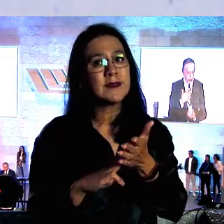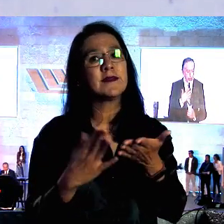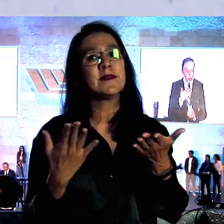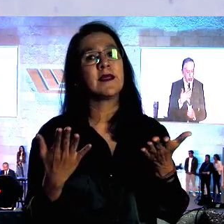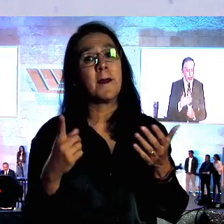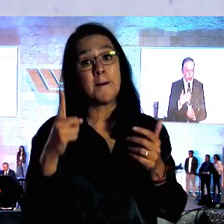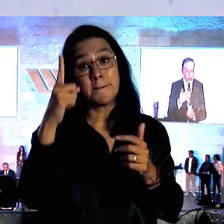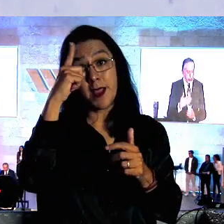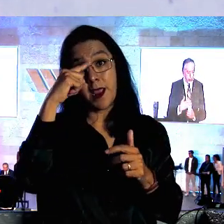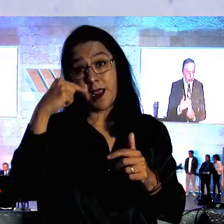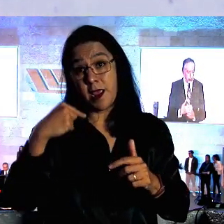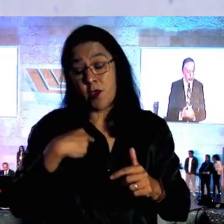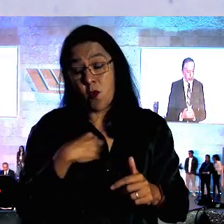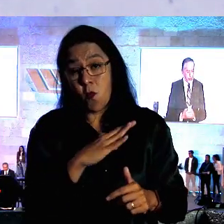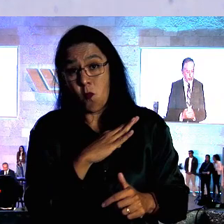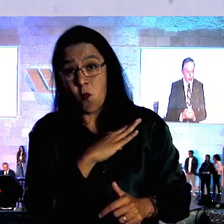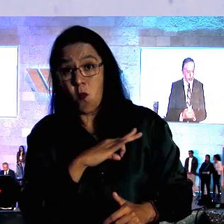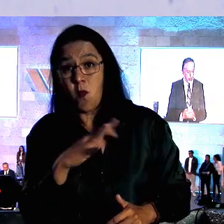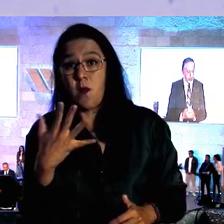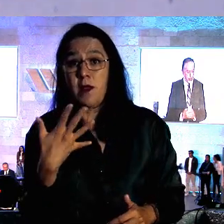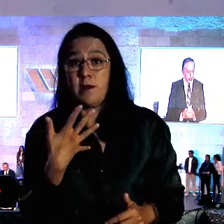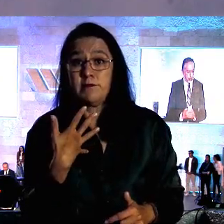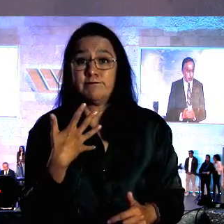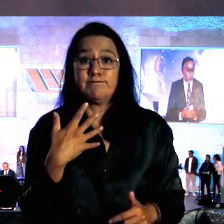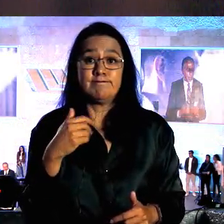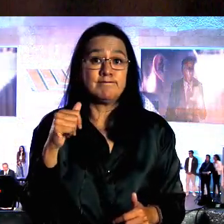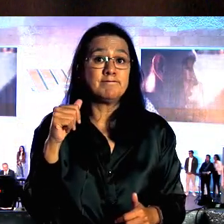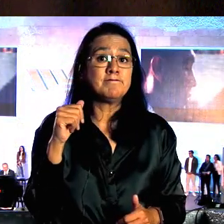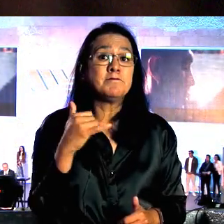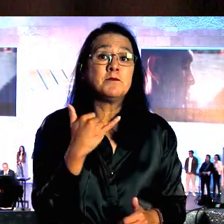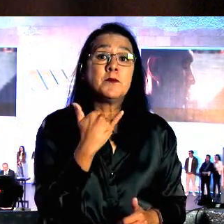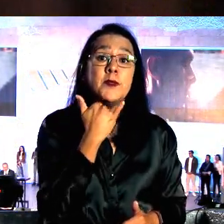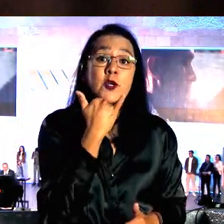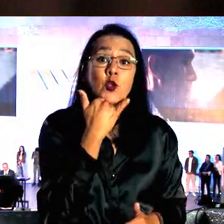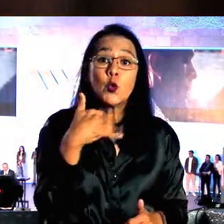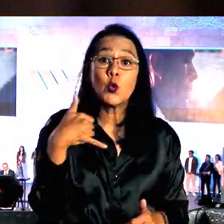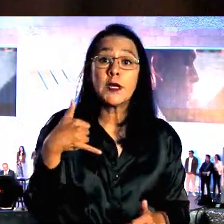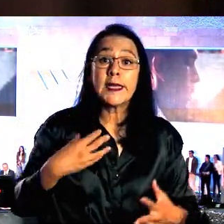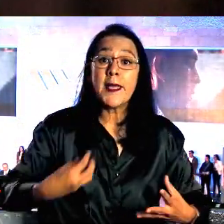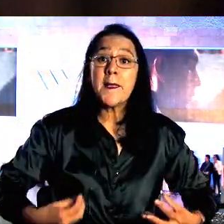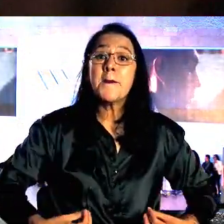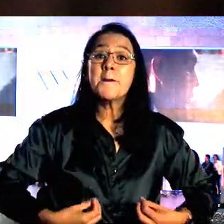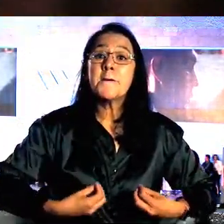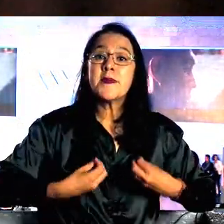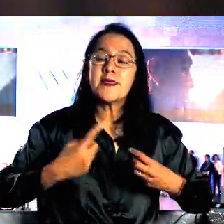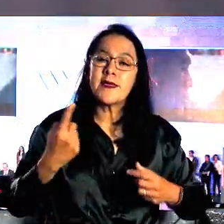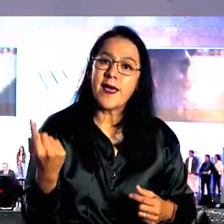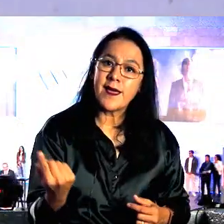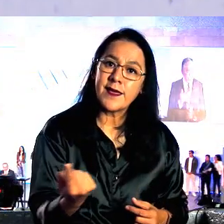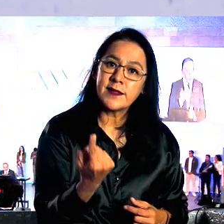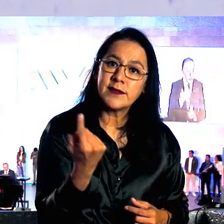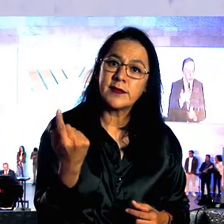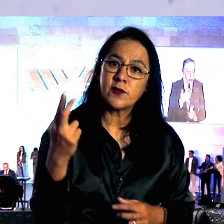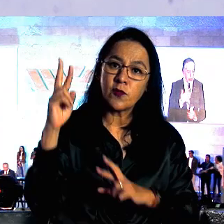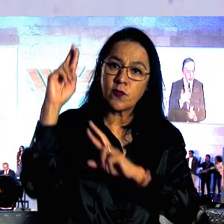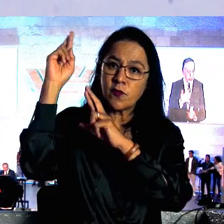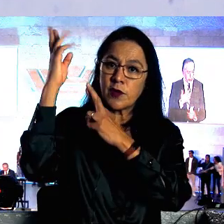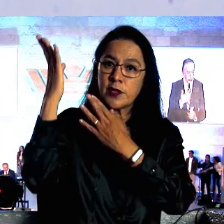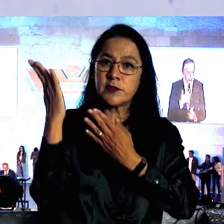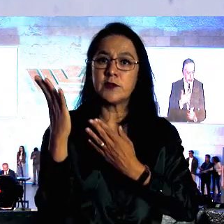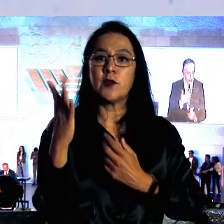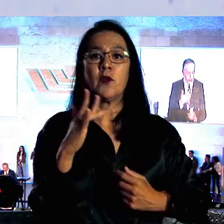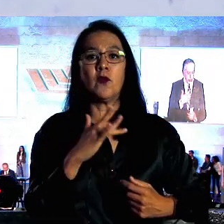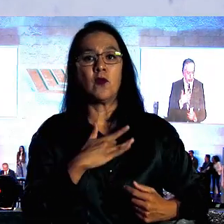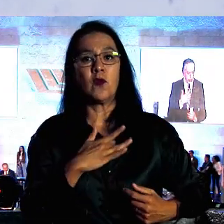para que yo pueda tener perdón y vida eterna te recibo en mi corazón